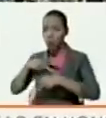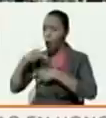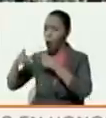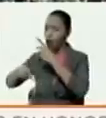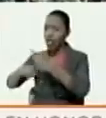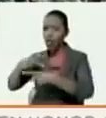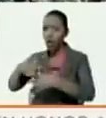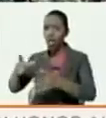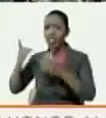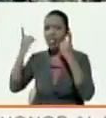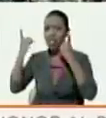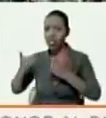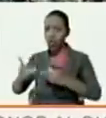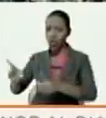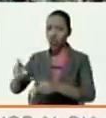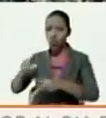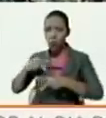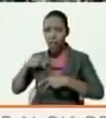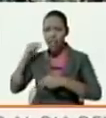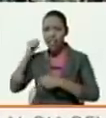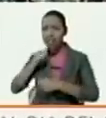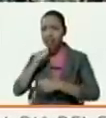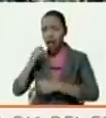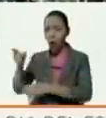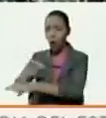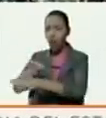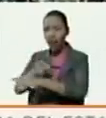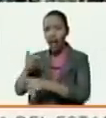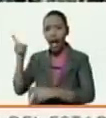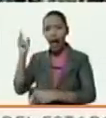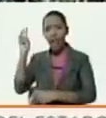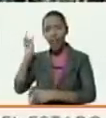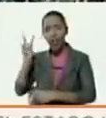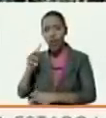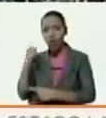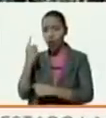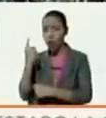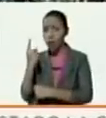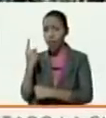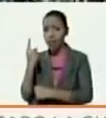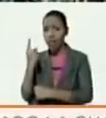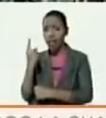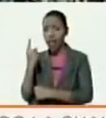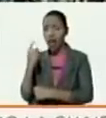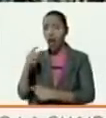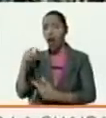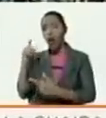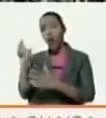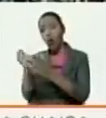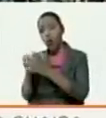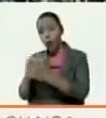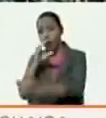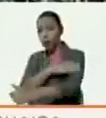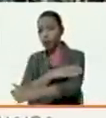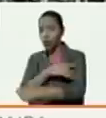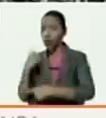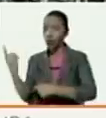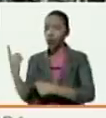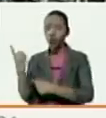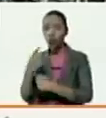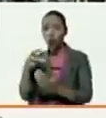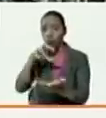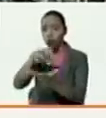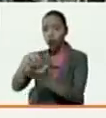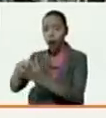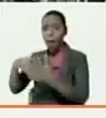una decisión tomada por quienes gobernaban Venezuela, y no estoy hablando solo de los adecos, estoy hablando de las cúpulas de políticas y de